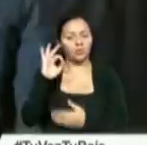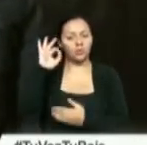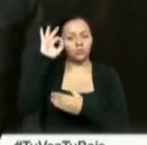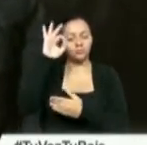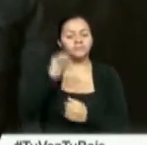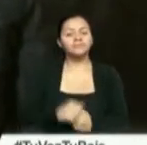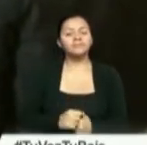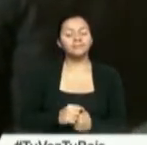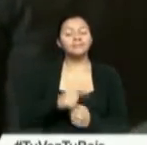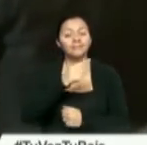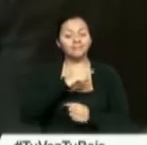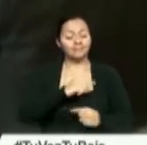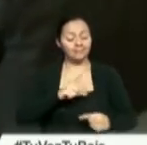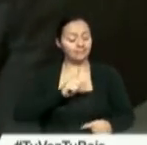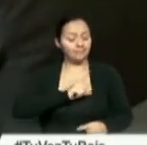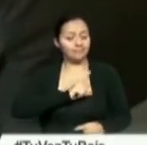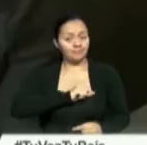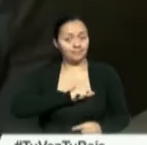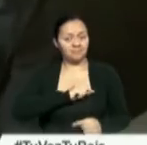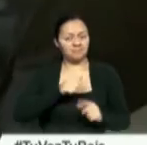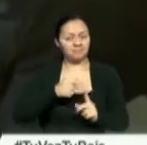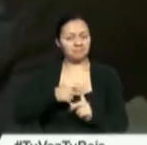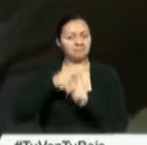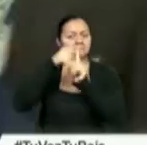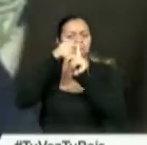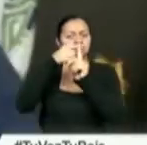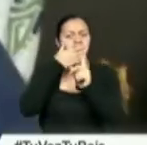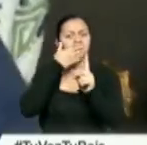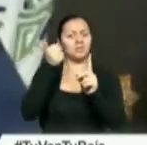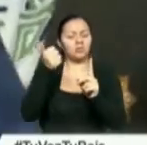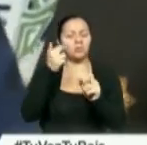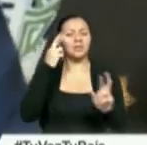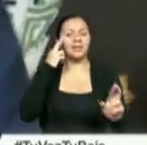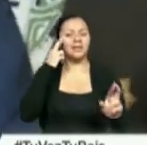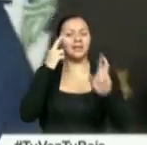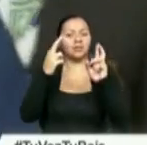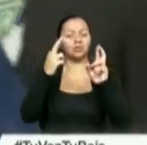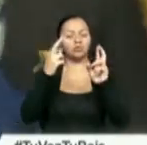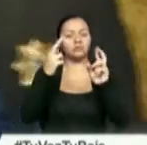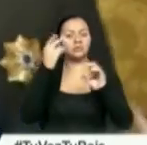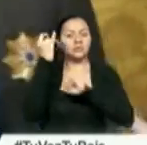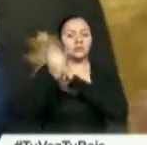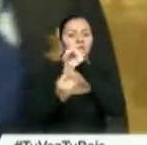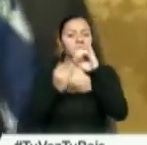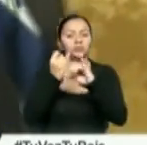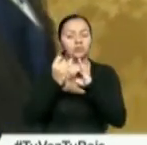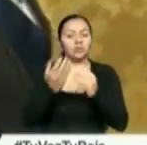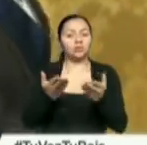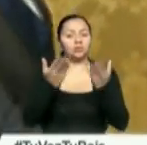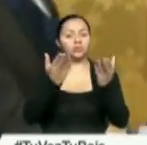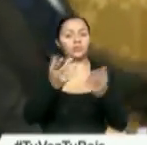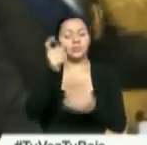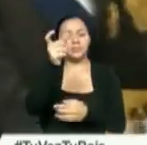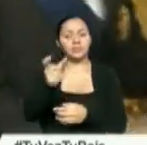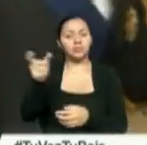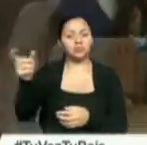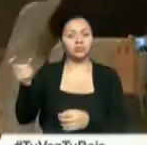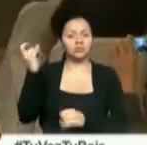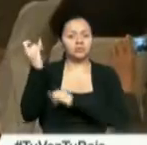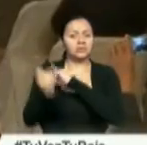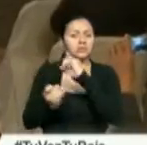iberoamericana de justicia en el grado de gran cruz es un reconocimiento internacional honorífico que se entrega a personajes de prestigio internacional